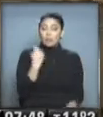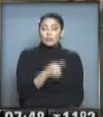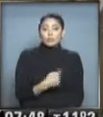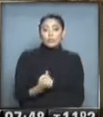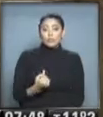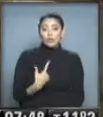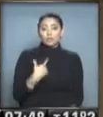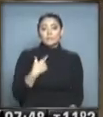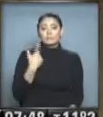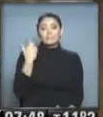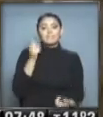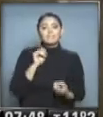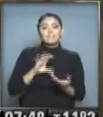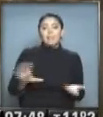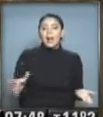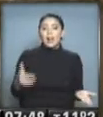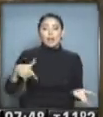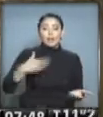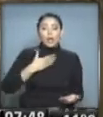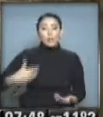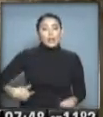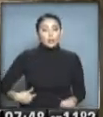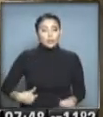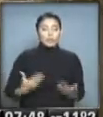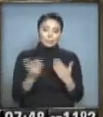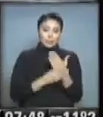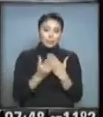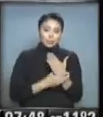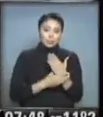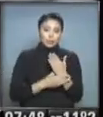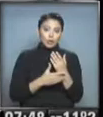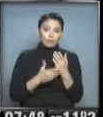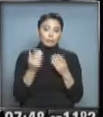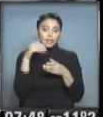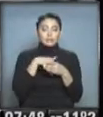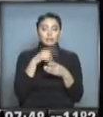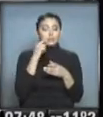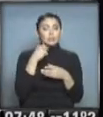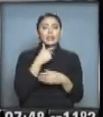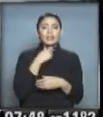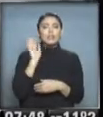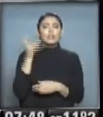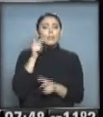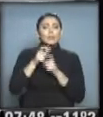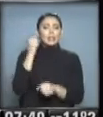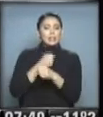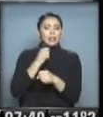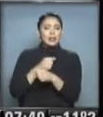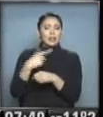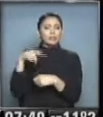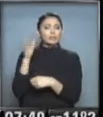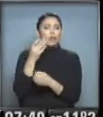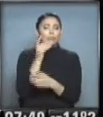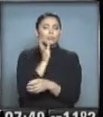que nos parece mal es que lo que intenta el gobierno, es decir, el ministro Randazzo, es ensuciar a todos los trabajadores por hechos puntuales de